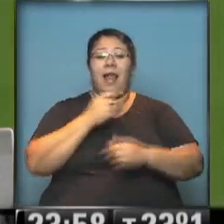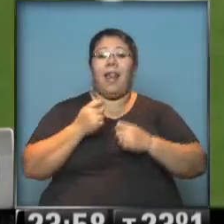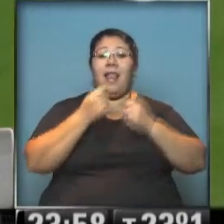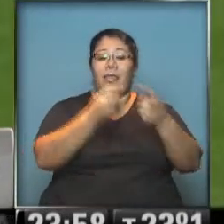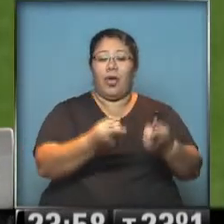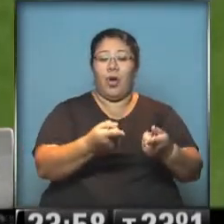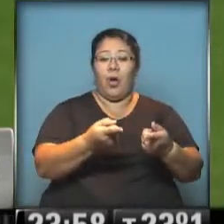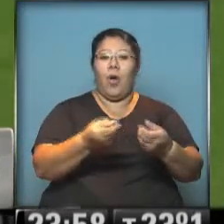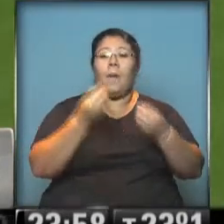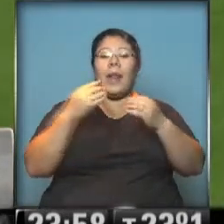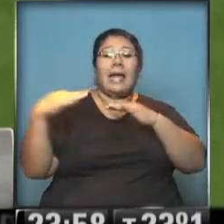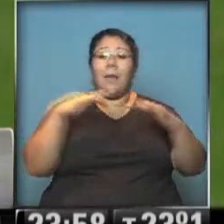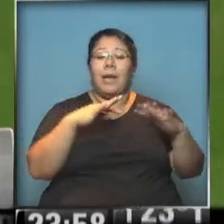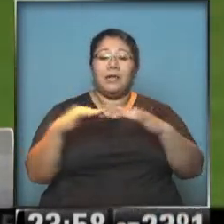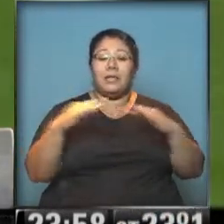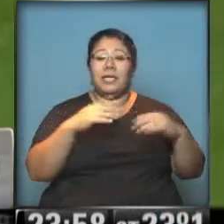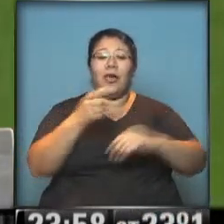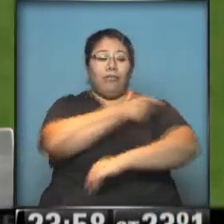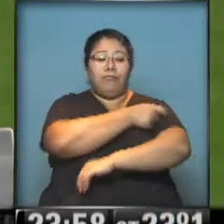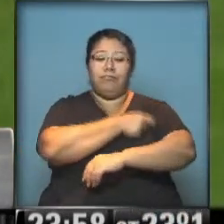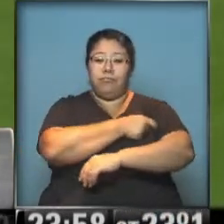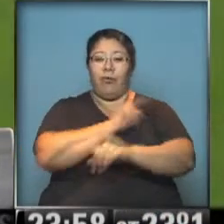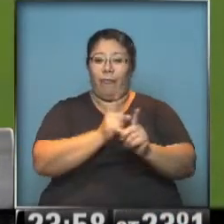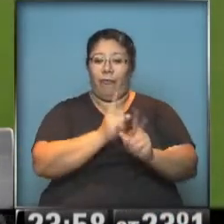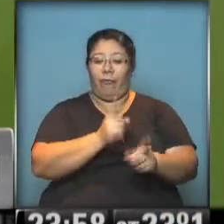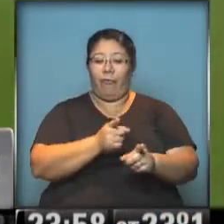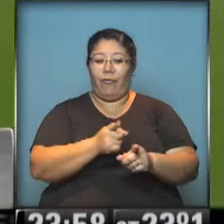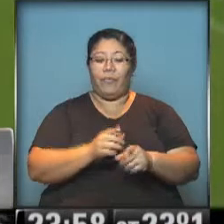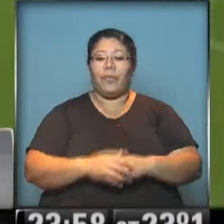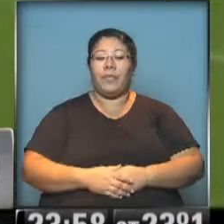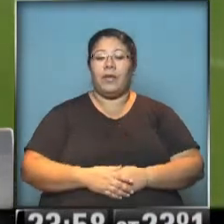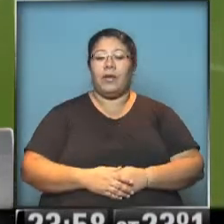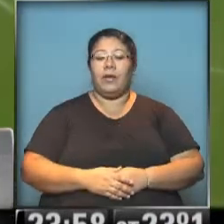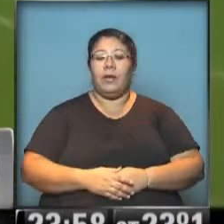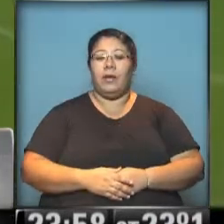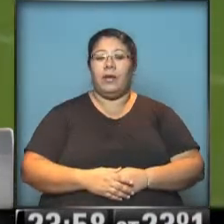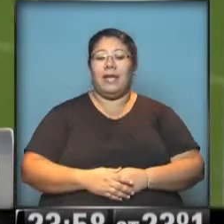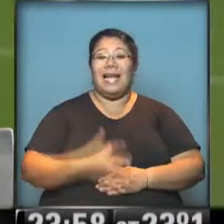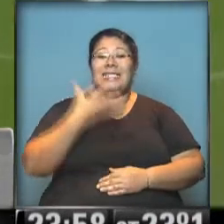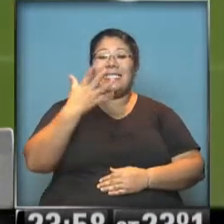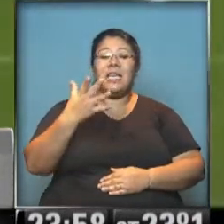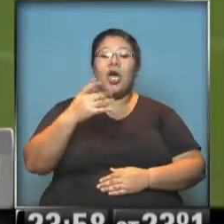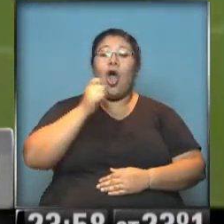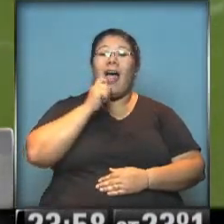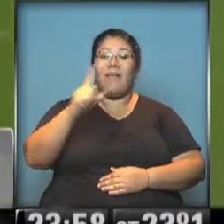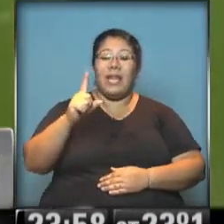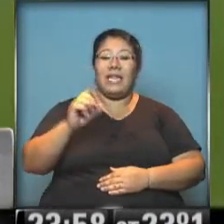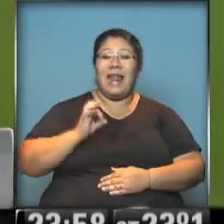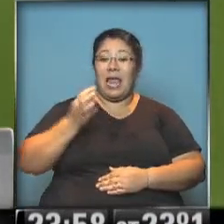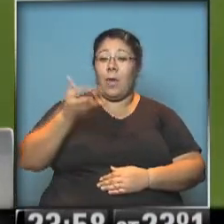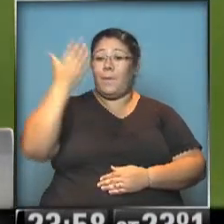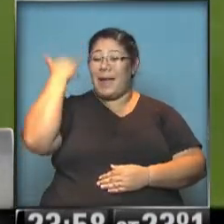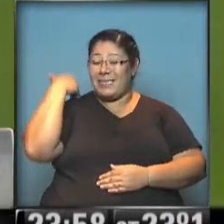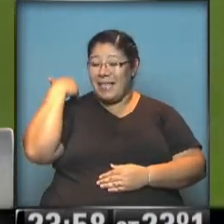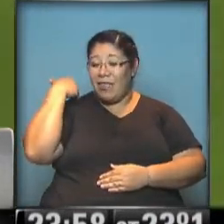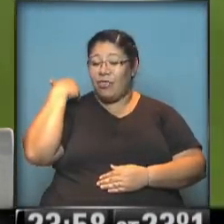partido justamente con esa cinta. Jonás Gutiérrez, que había jugado por última vez el 5 de abril del año pasado, ese fue